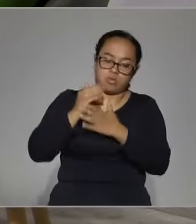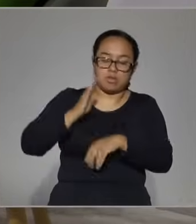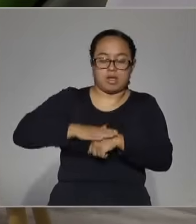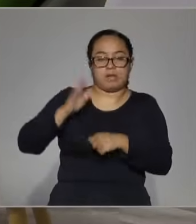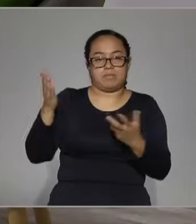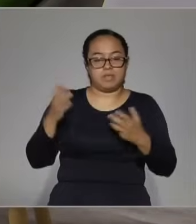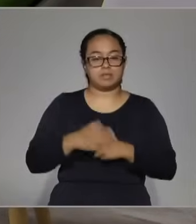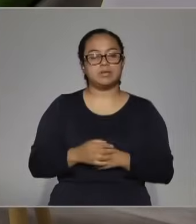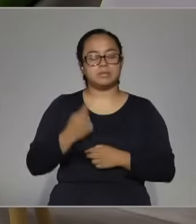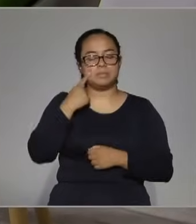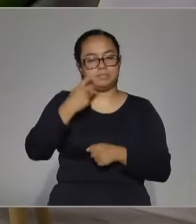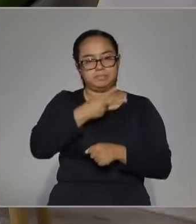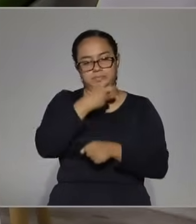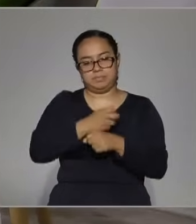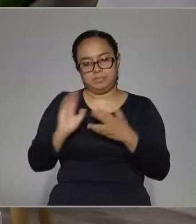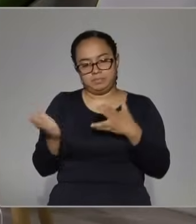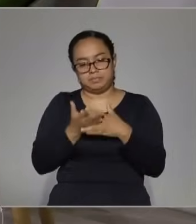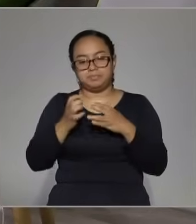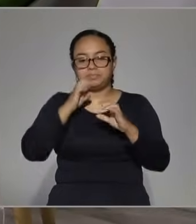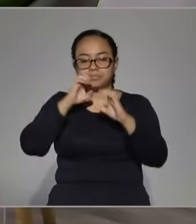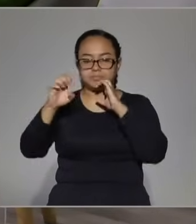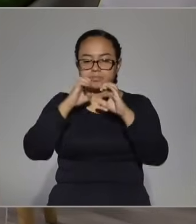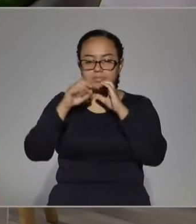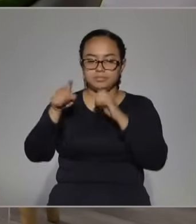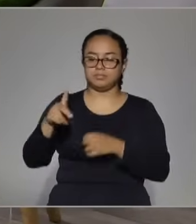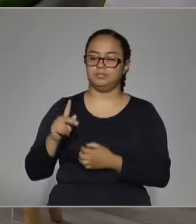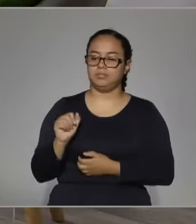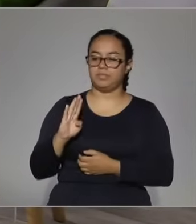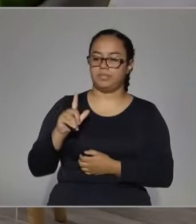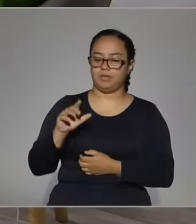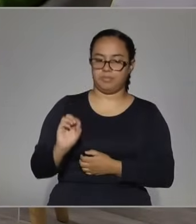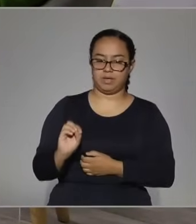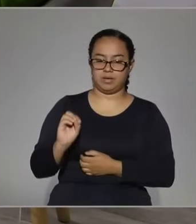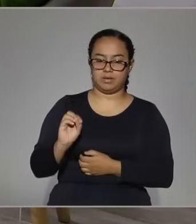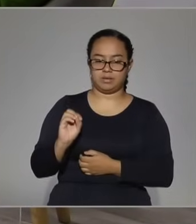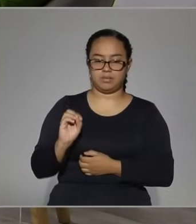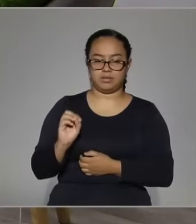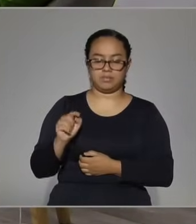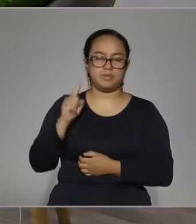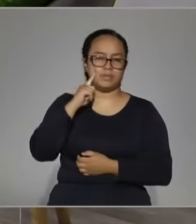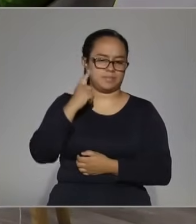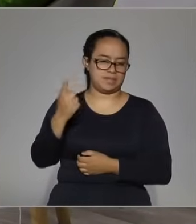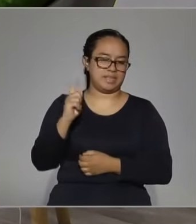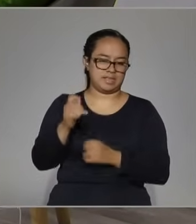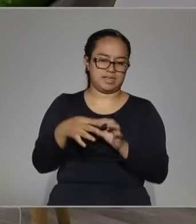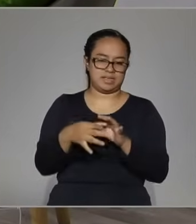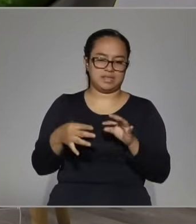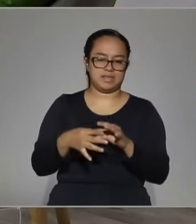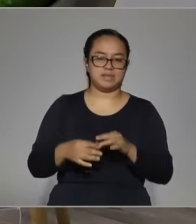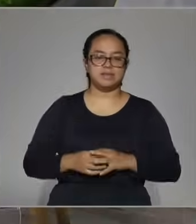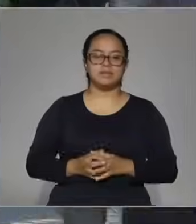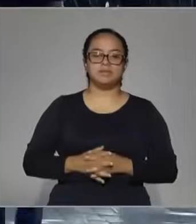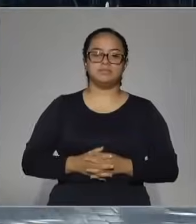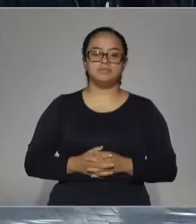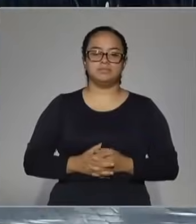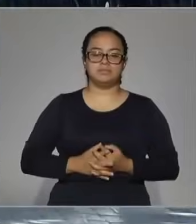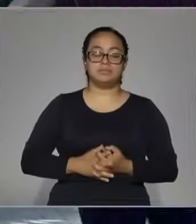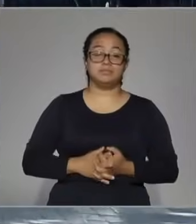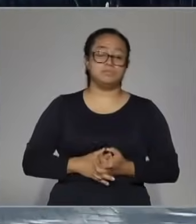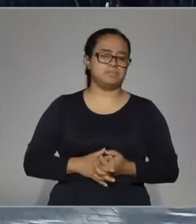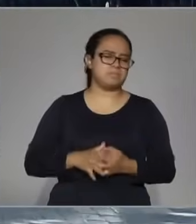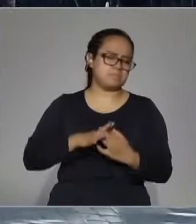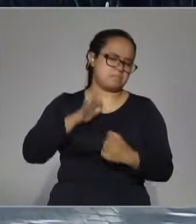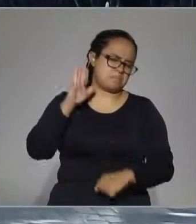a esta segunda parte de la entrevista de Pablo Wells. Ya va a ver las cosas que nos dice. Lo